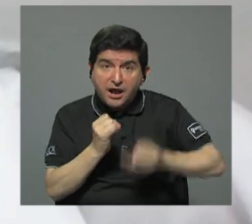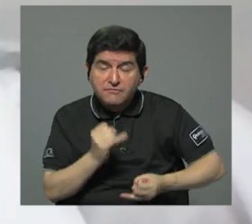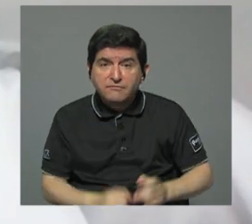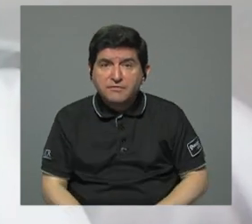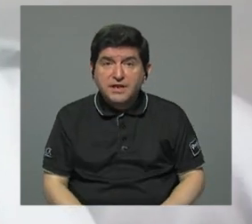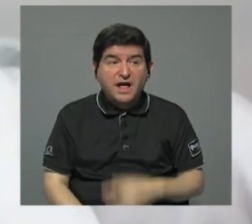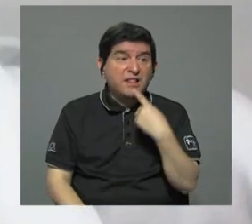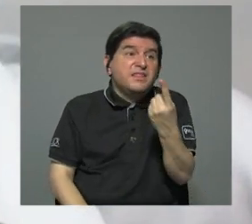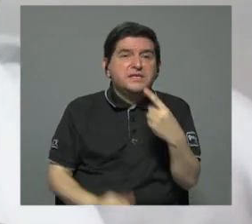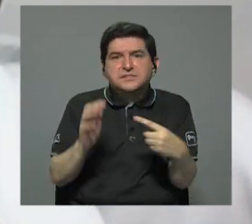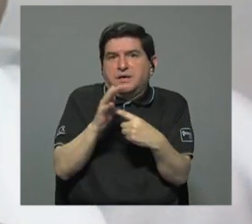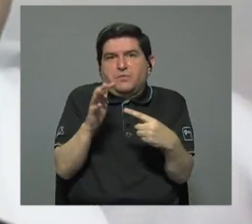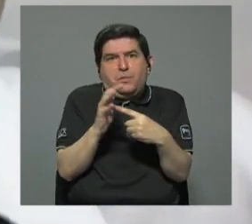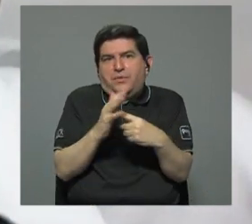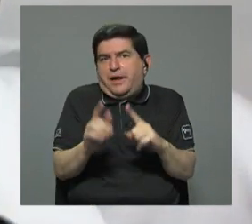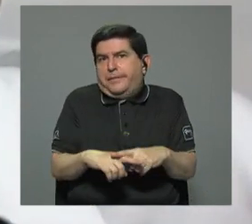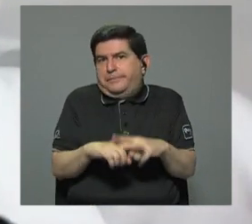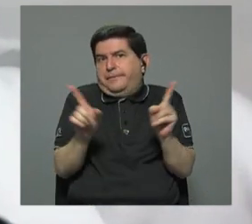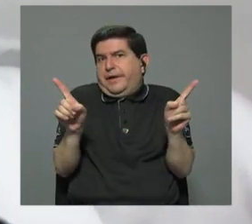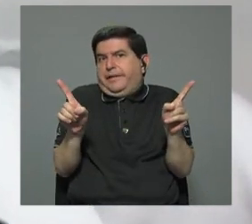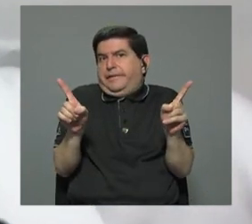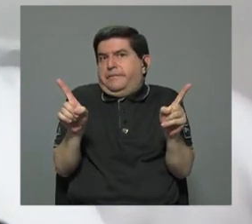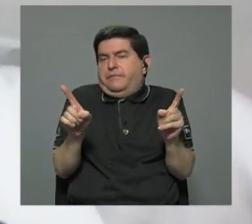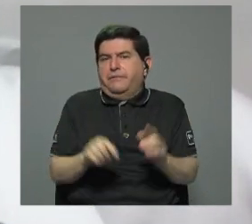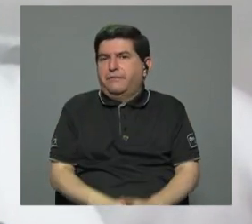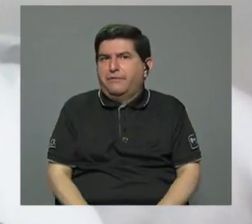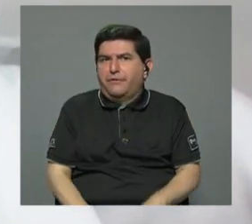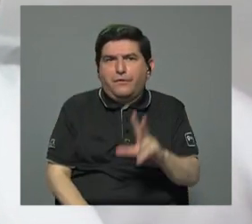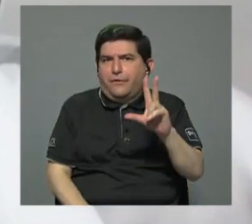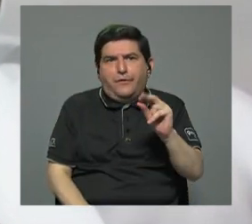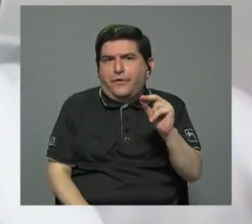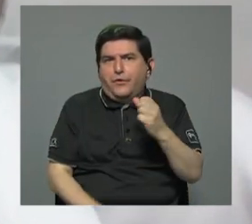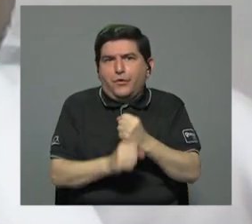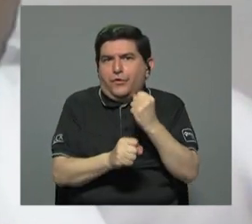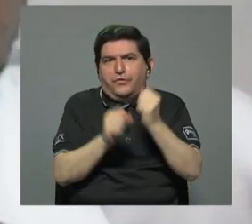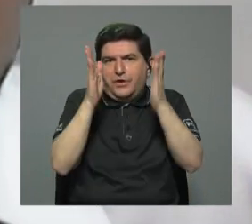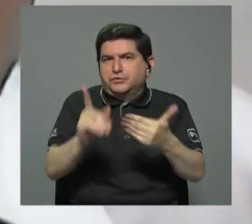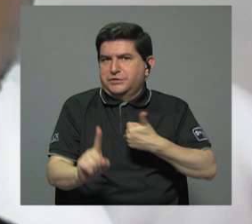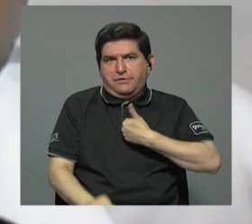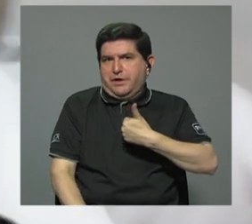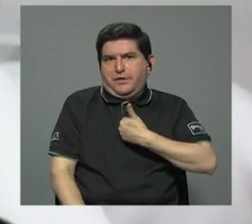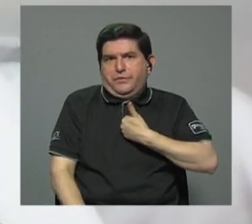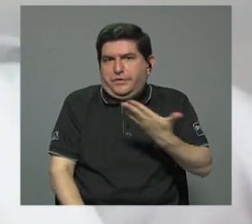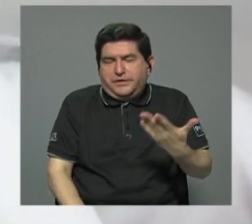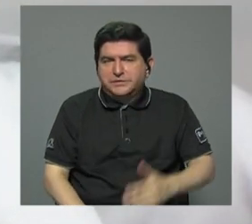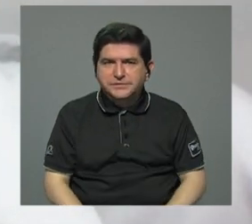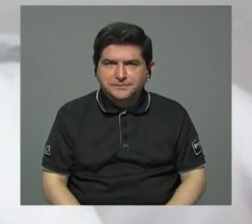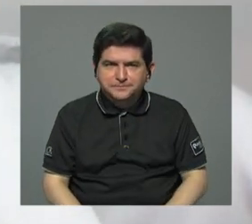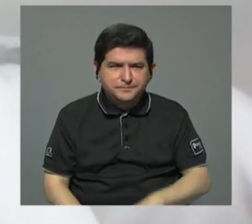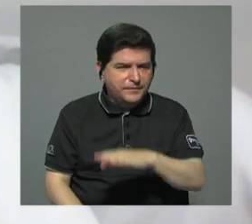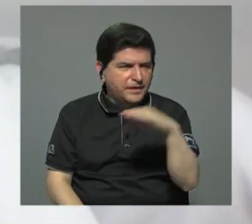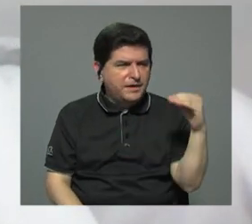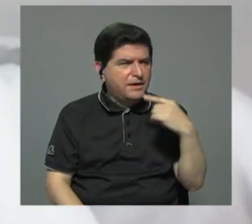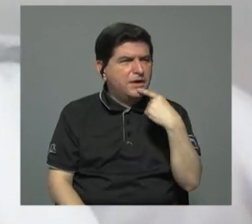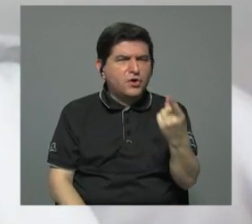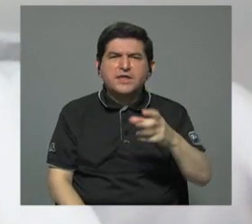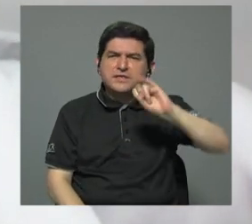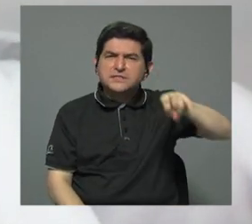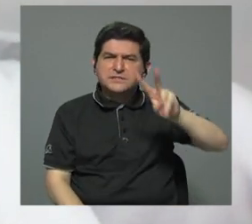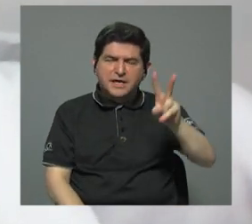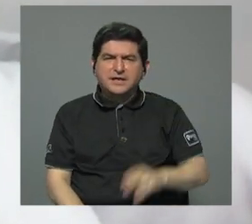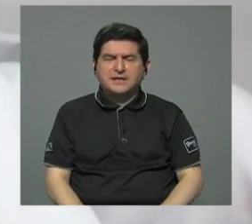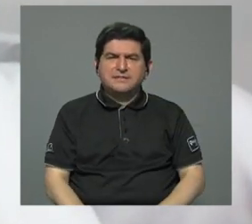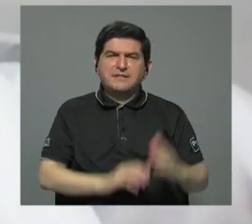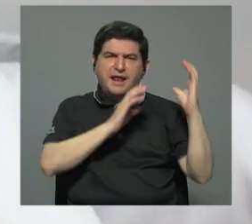dice ser popular, pero bueno, es todo menos casi de los trabajadores. Y también con respecto a lo que decía John, de las